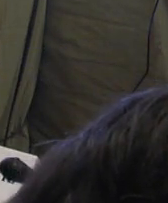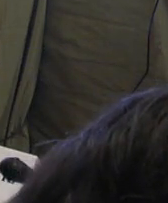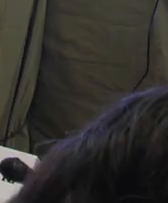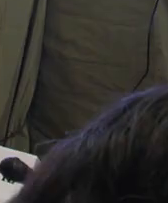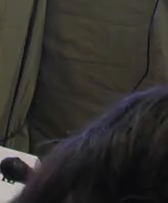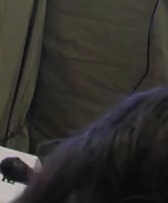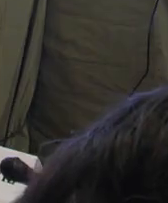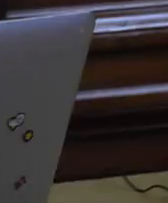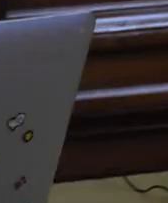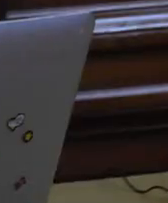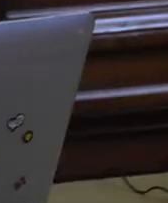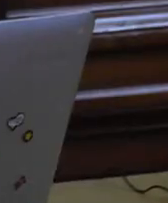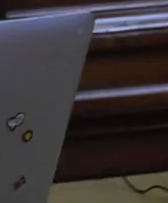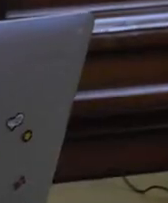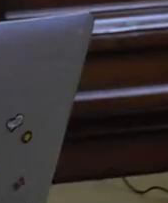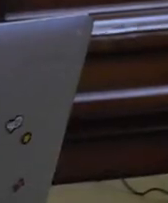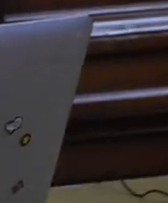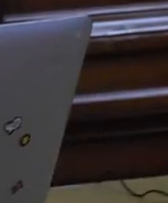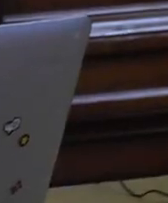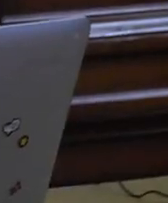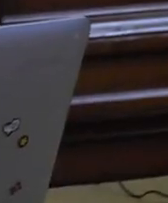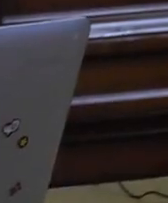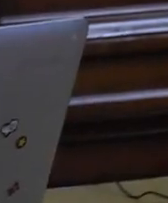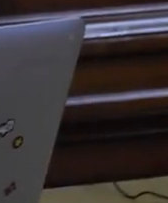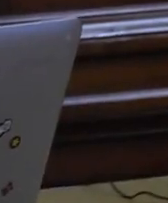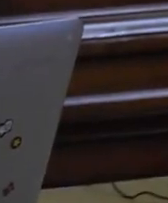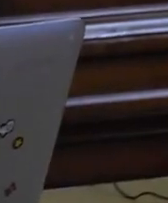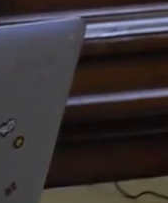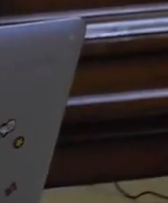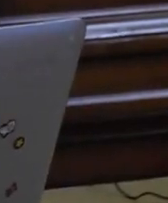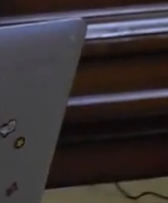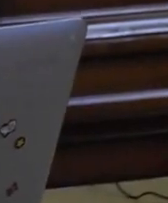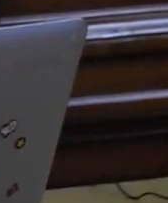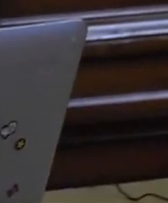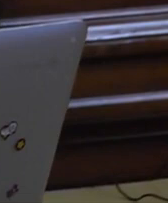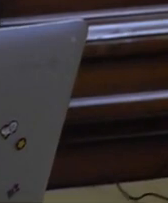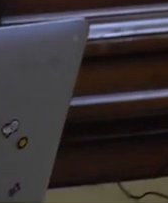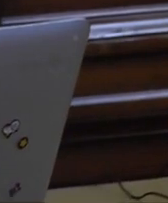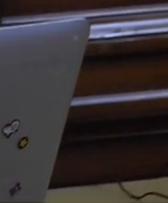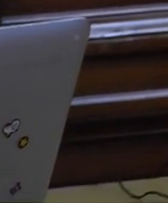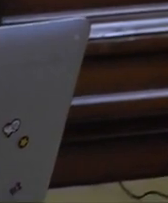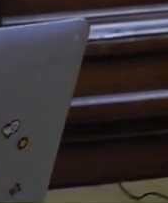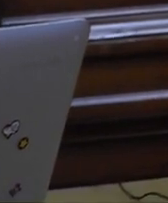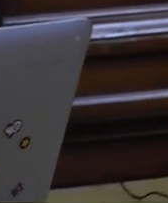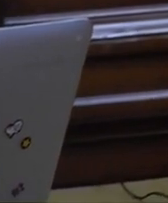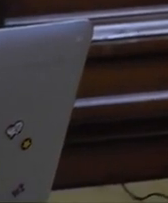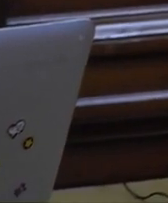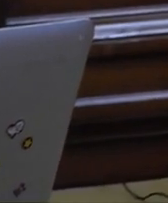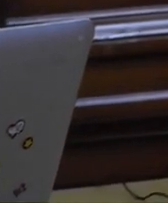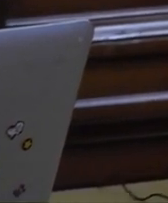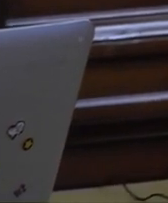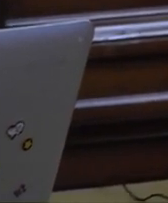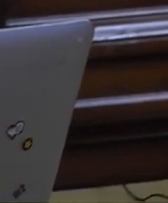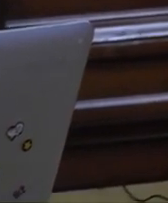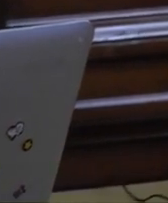Muy buenos días, señora presidenta, señores comisionados. Agradeciéndoles el habernos concedido esta audiencia que para nosotros